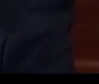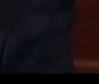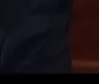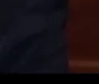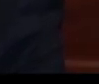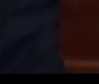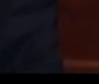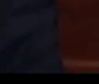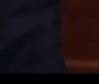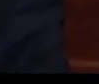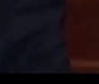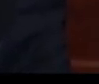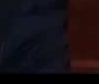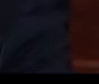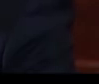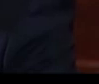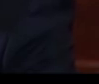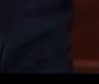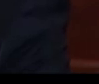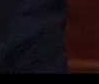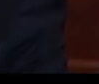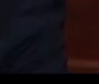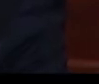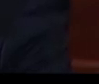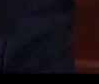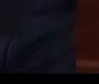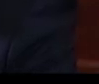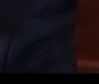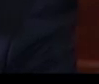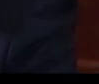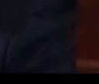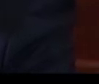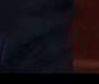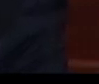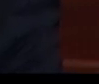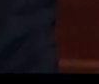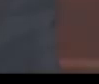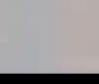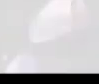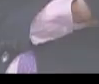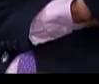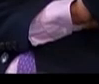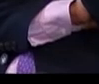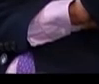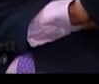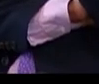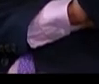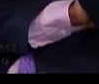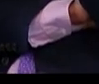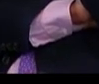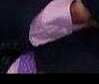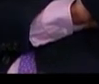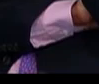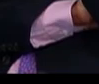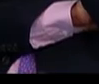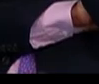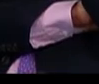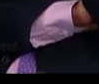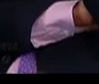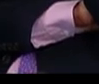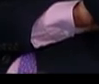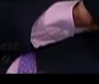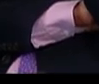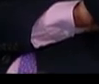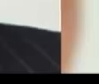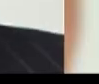para lograr equidad, para lograr calidad en la educación pública. El titular de la SEP presentó a su equipo